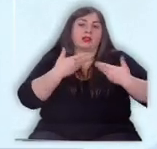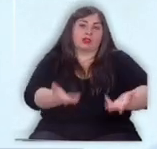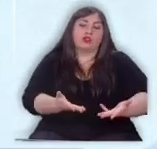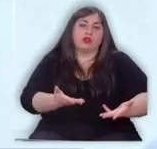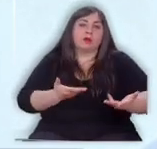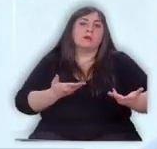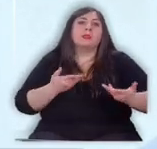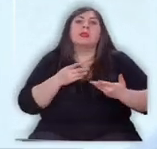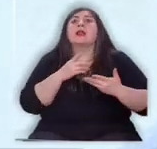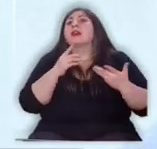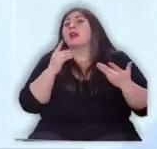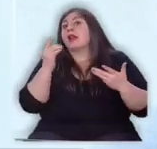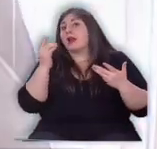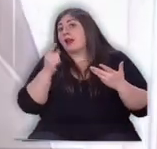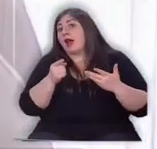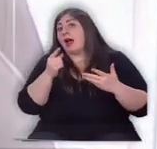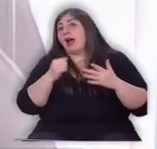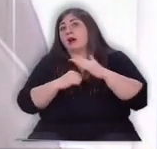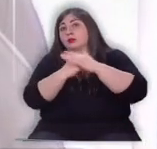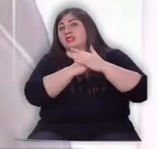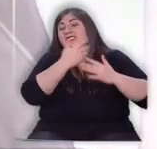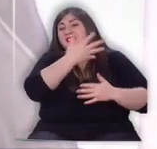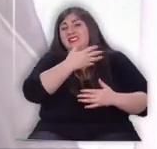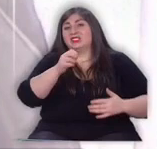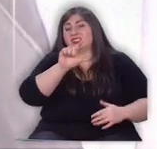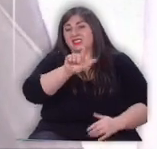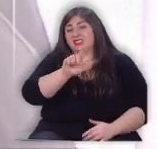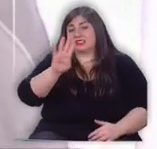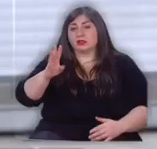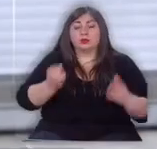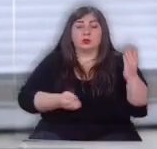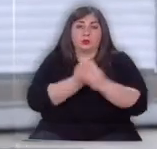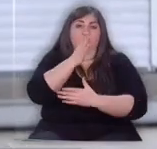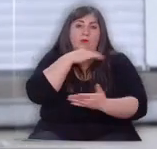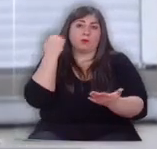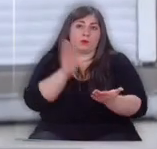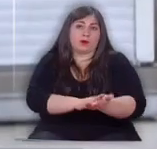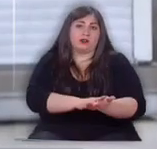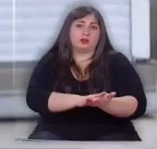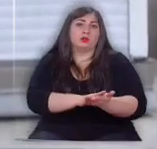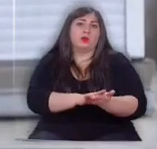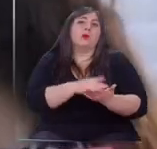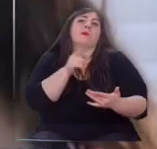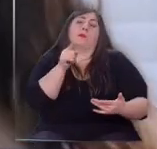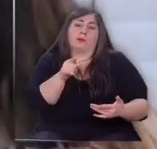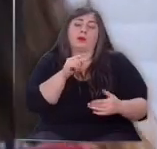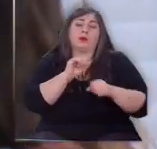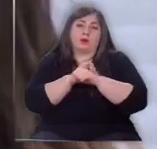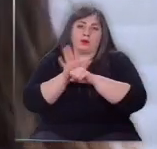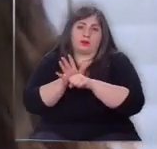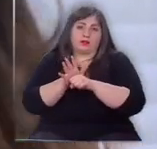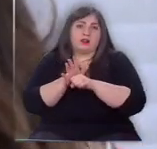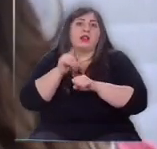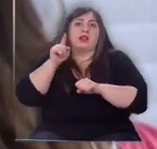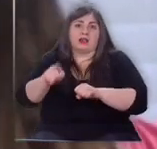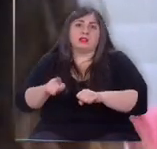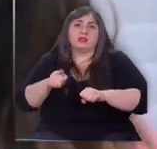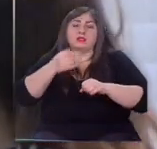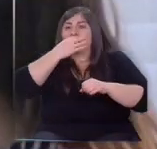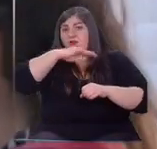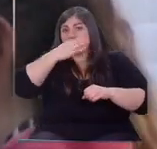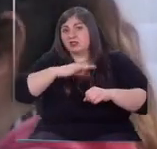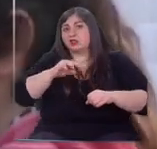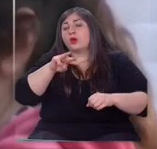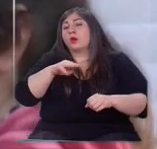autoridades sanitarias del país reportaran 574 nuevas muertes producto del coronavirus. Junto con el anuncio, Macron aseguró